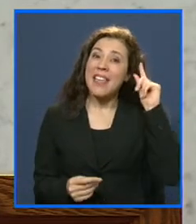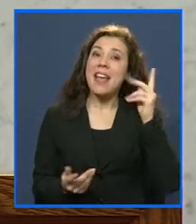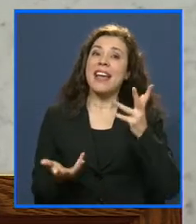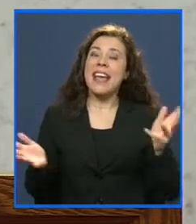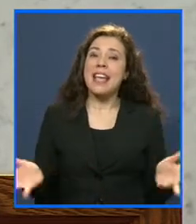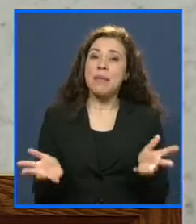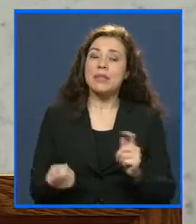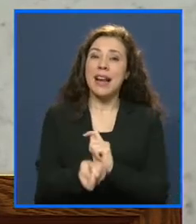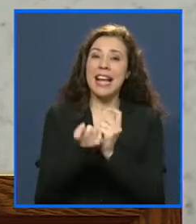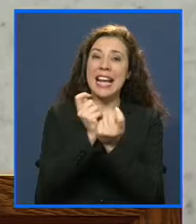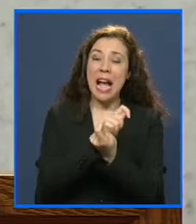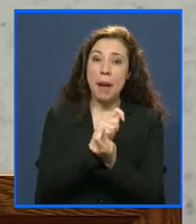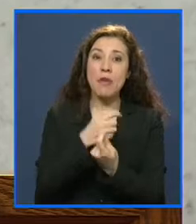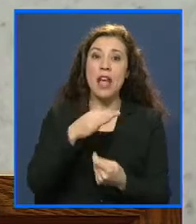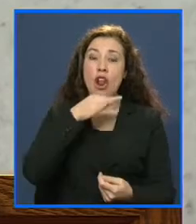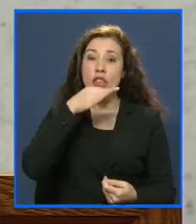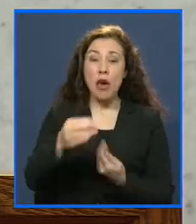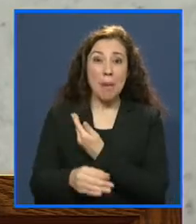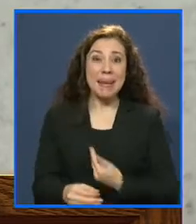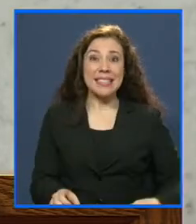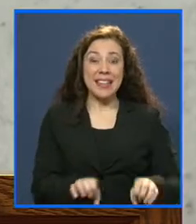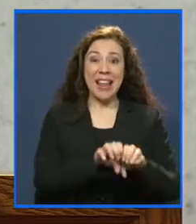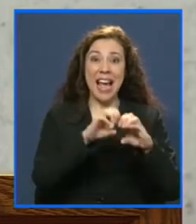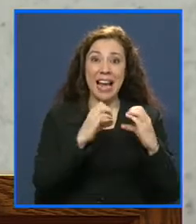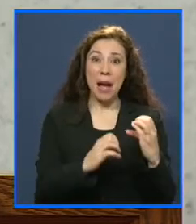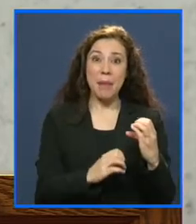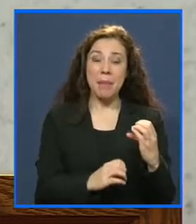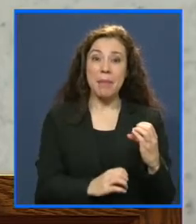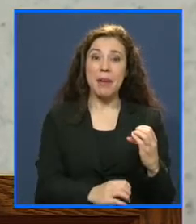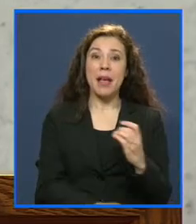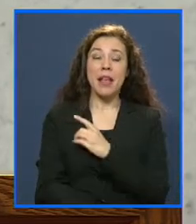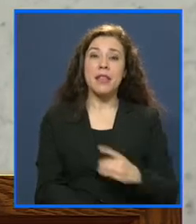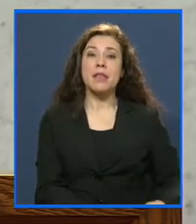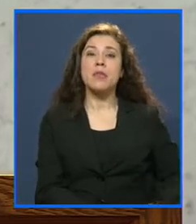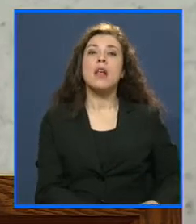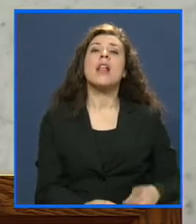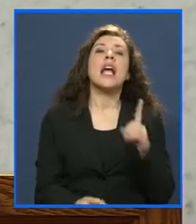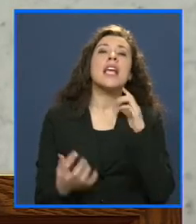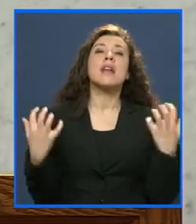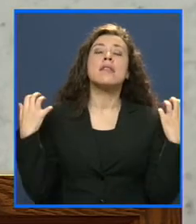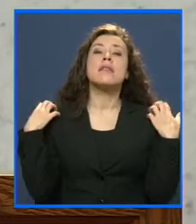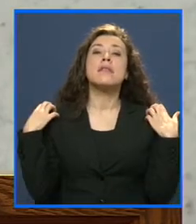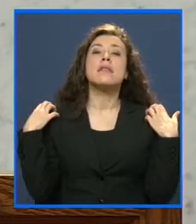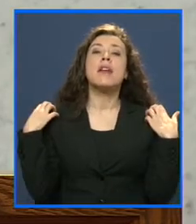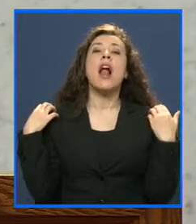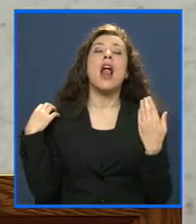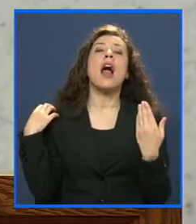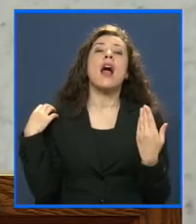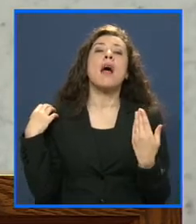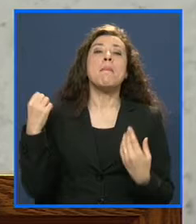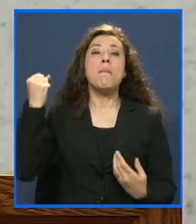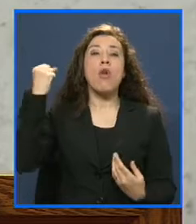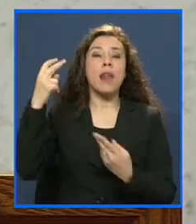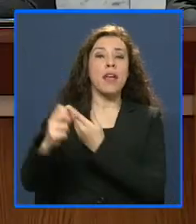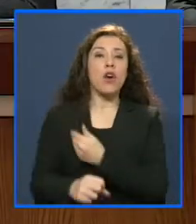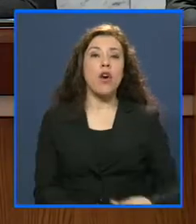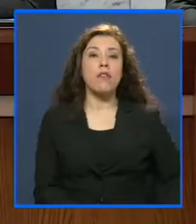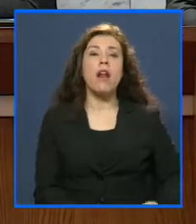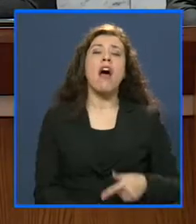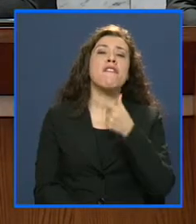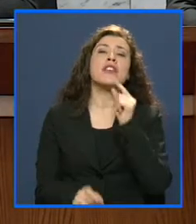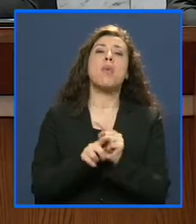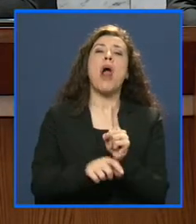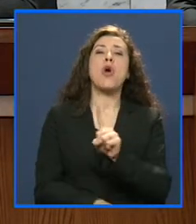transformaciones lo decía el presidente de la cámara transformaciones orgánicas radica en el poder ejecutivo es fácil culpar de todos los males